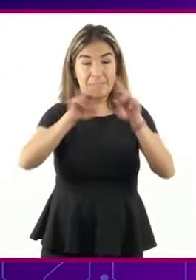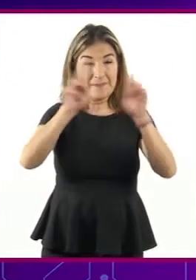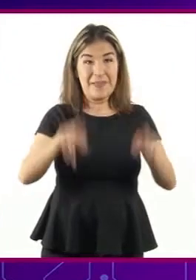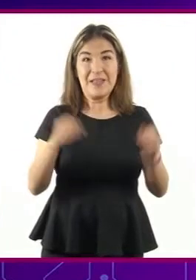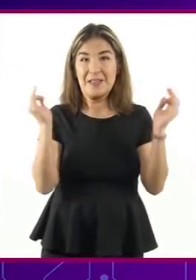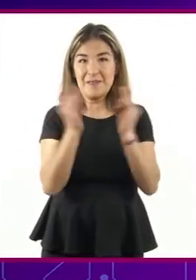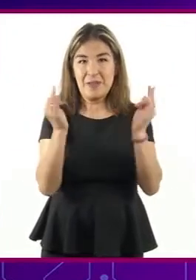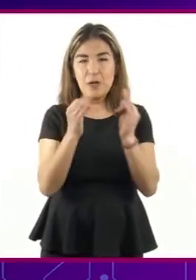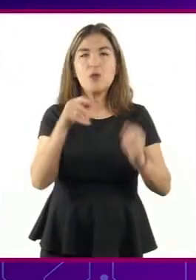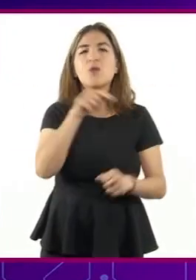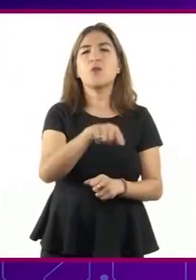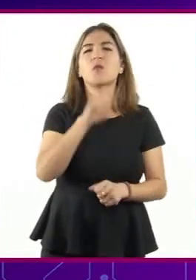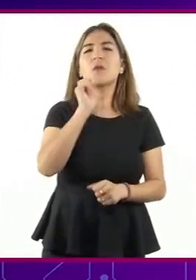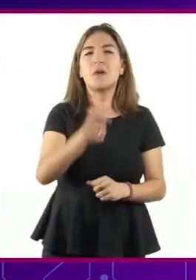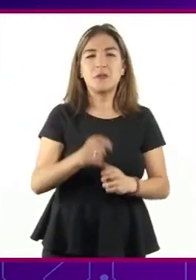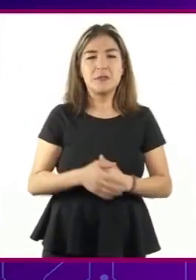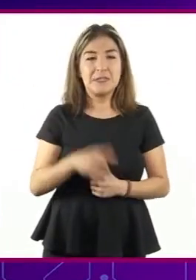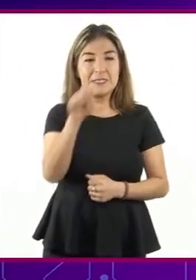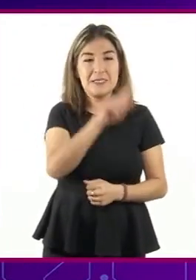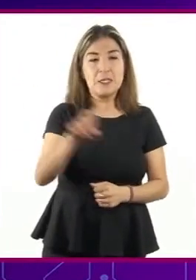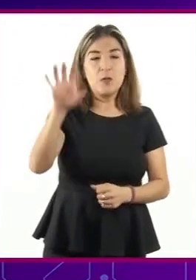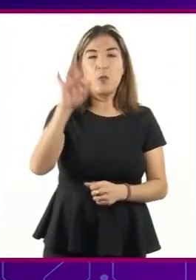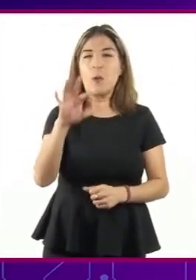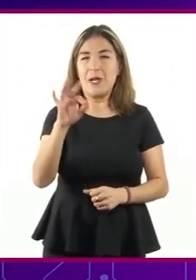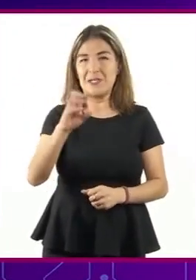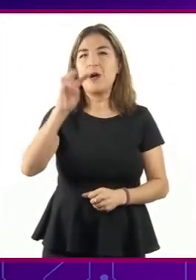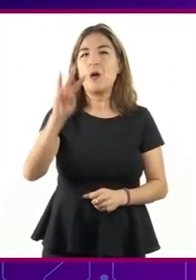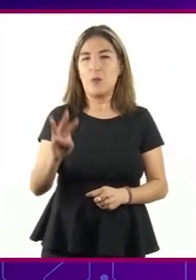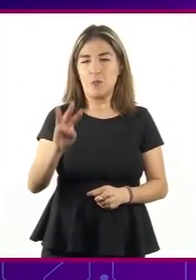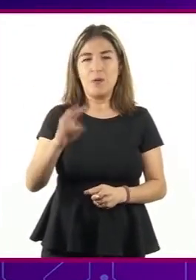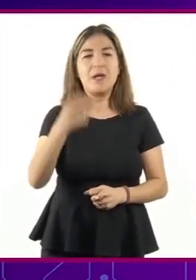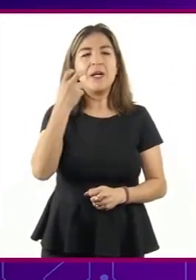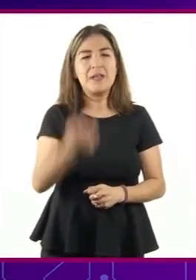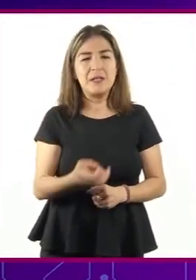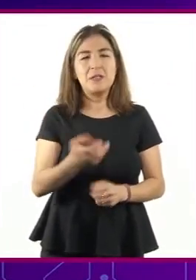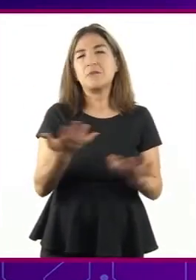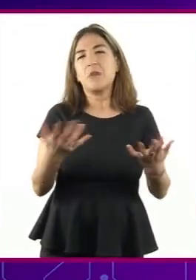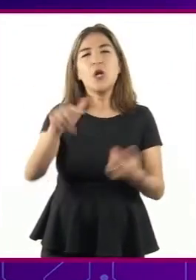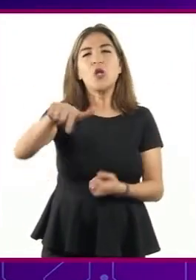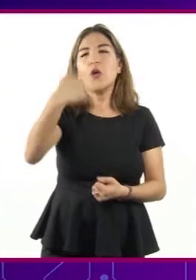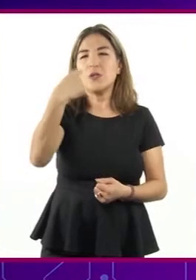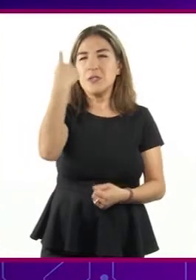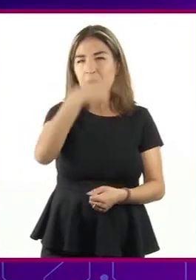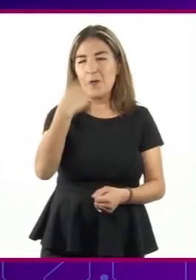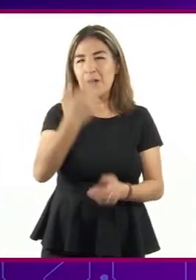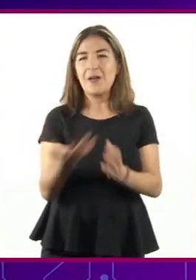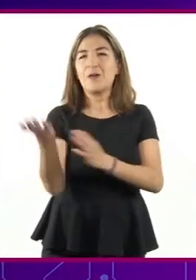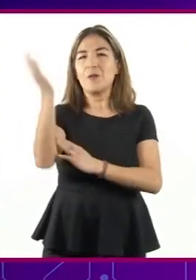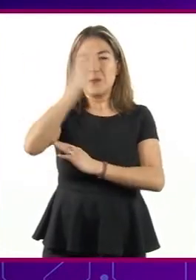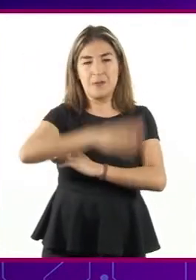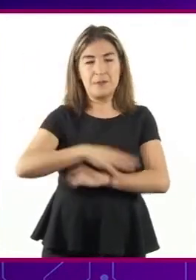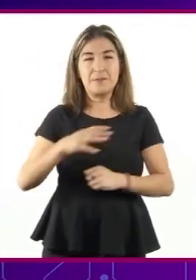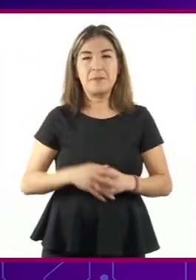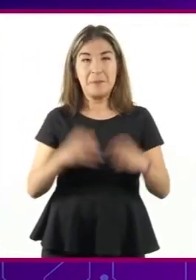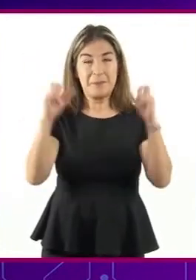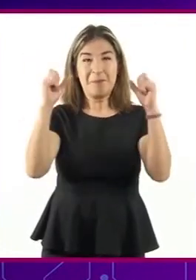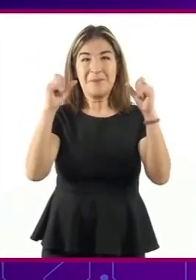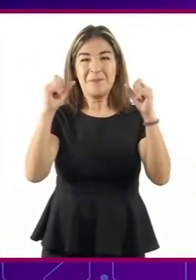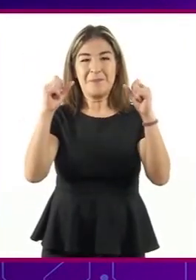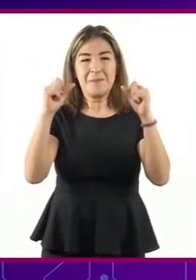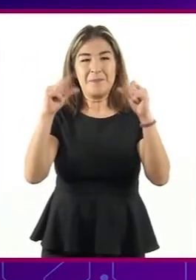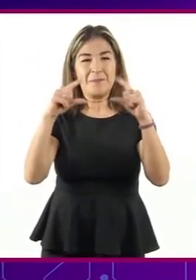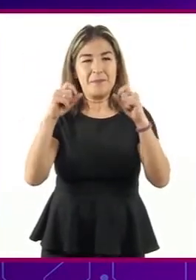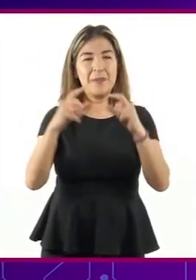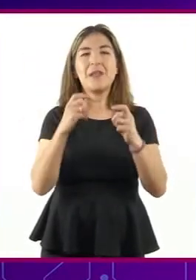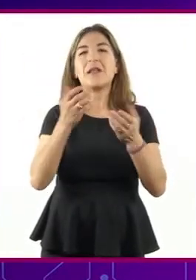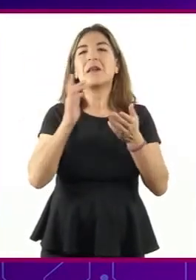un consumo de 140 watts y supongamos que funciona unas 12 horas al día. Un microondas con 1500